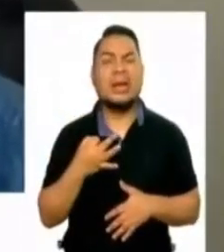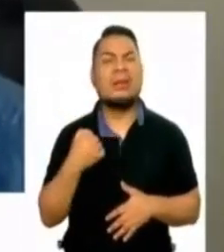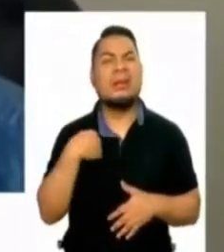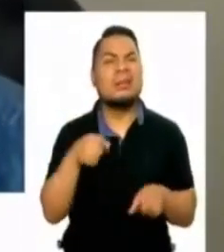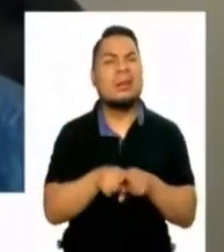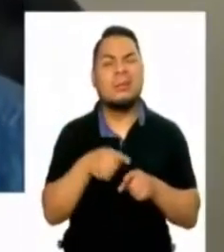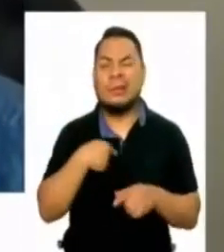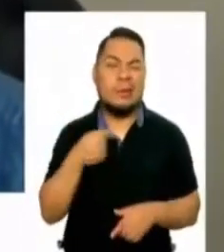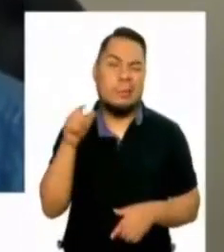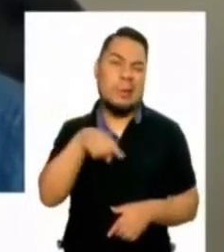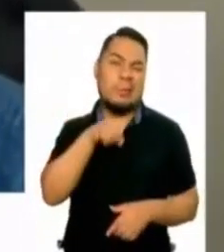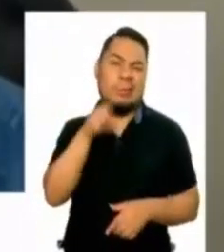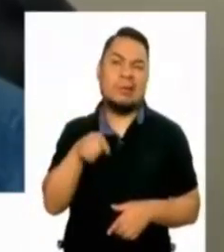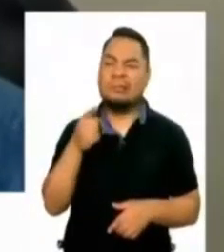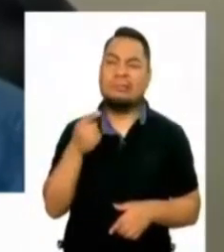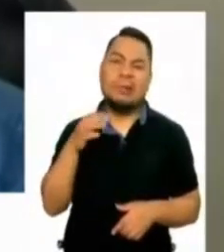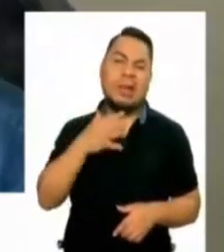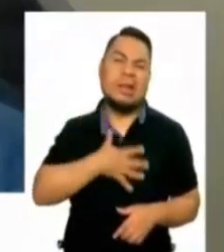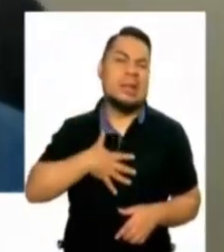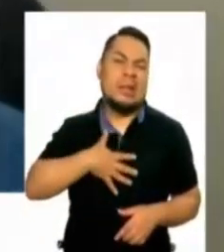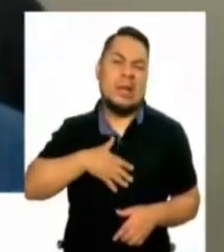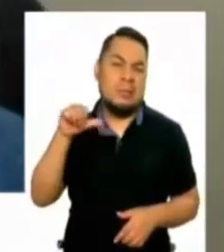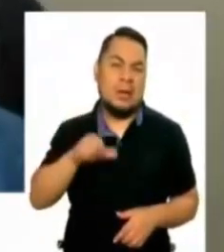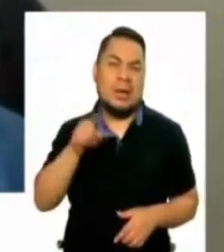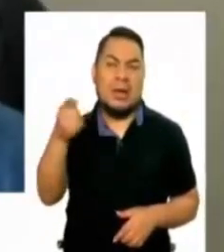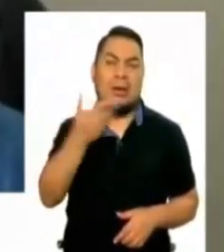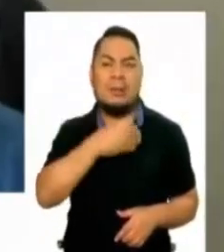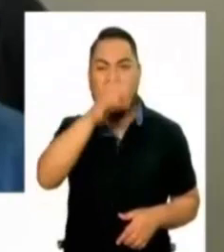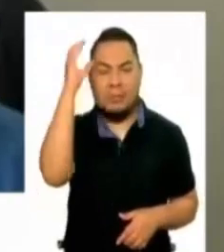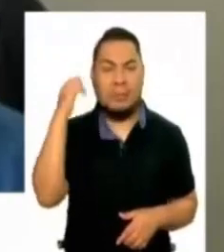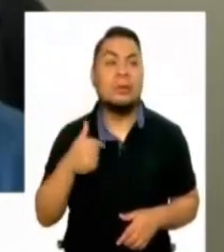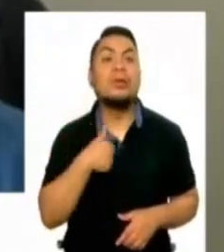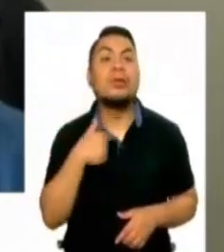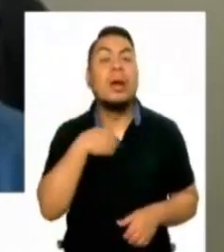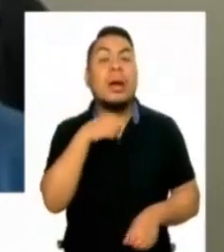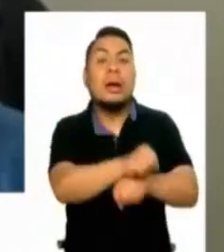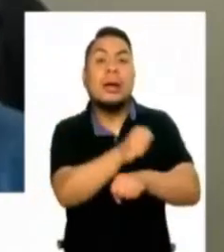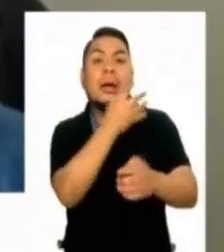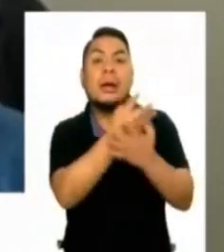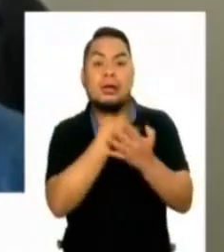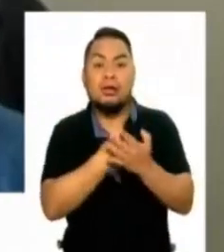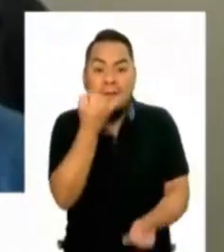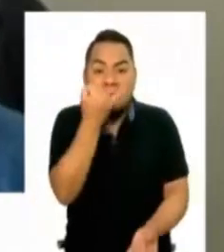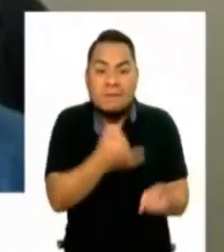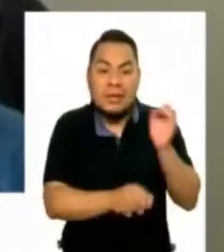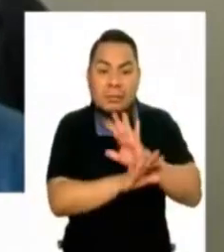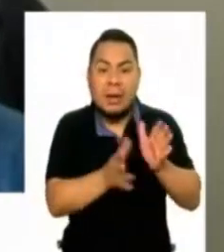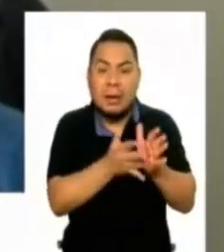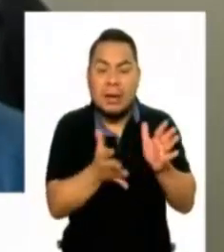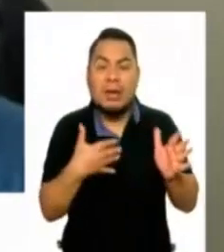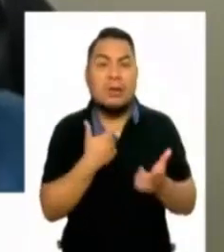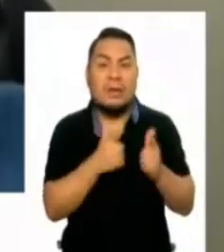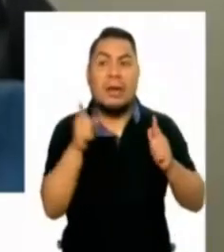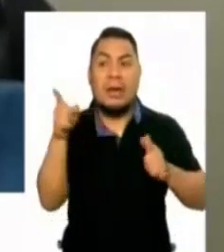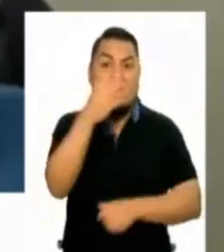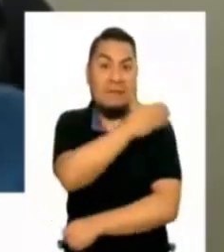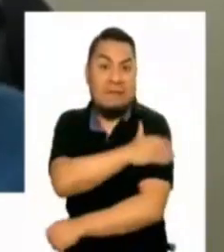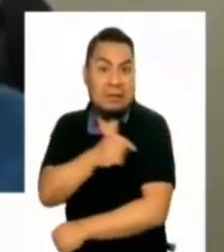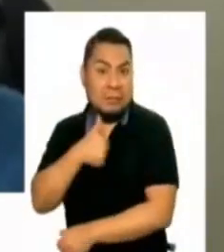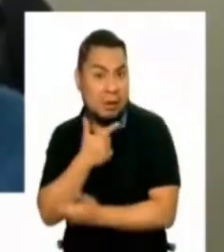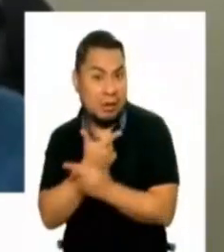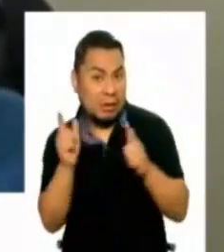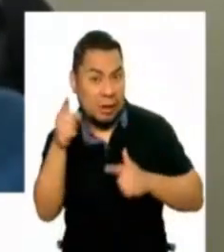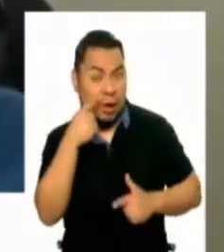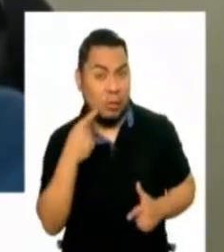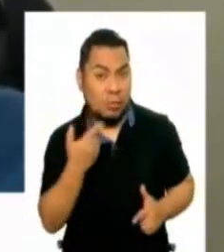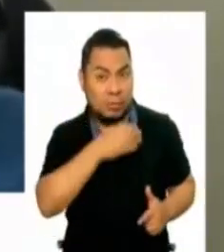del presidente Castillo. He salido por pena cumplida, he cumplido mi carcelería. No he salido porque me ha indultado